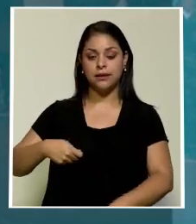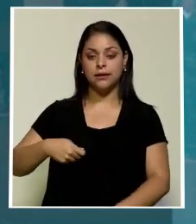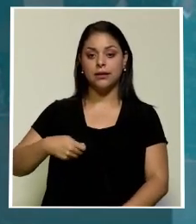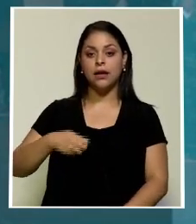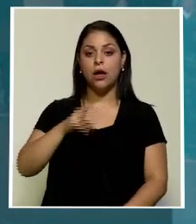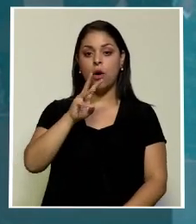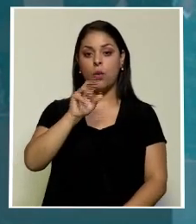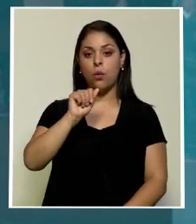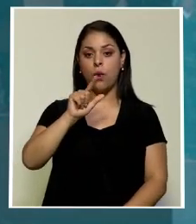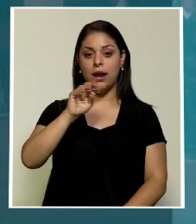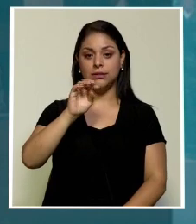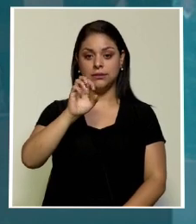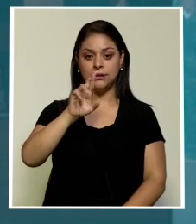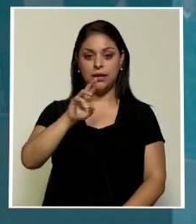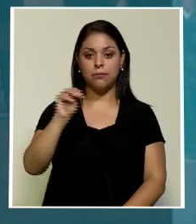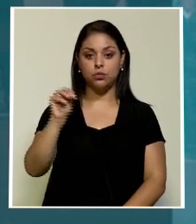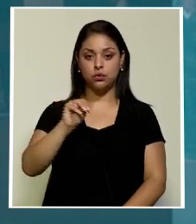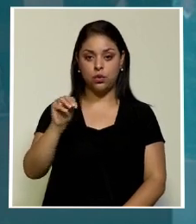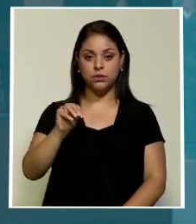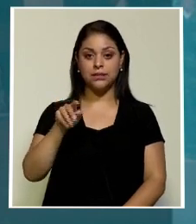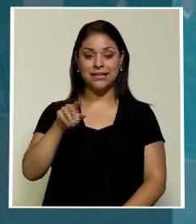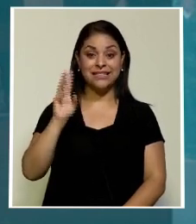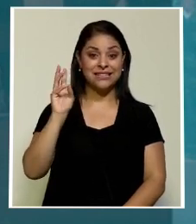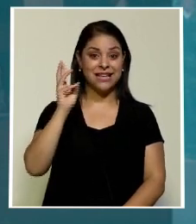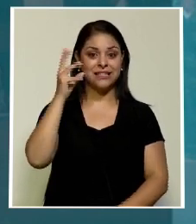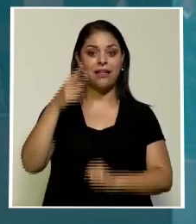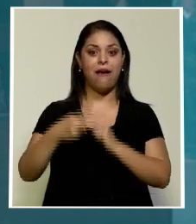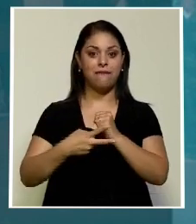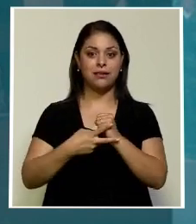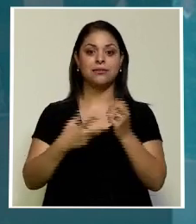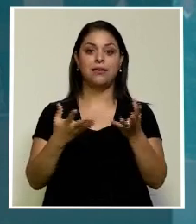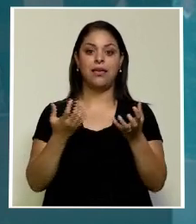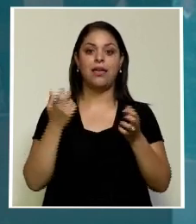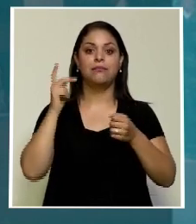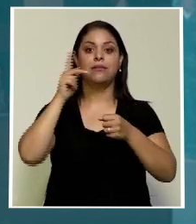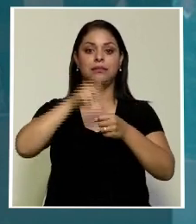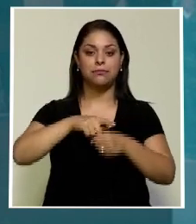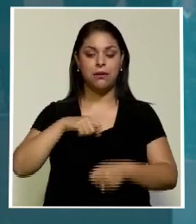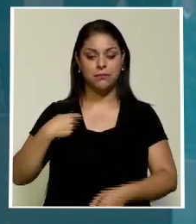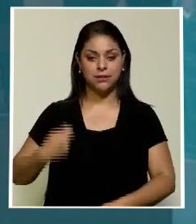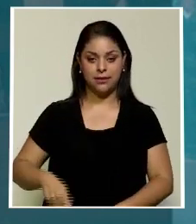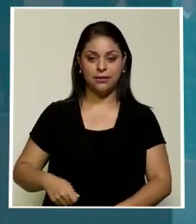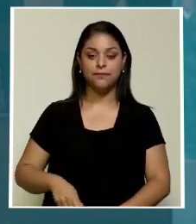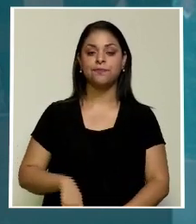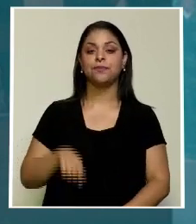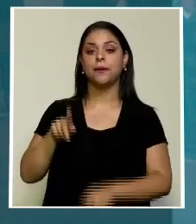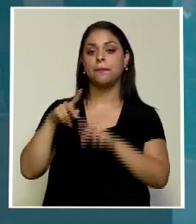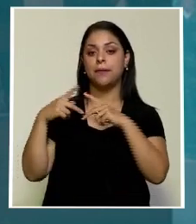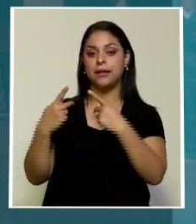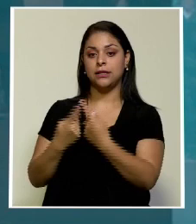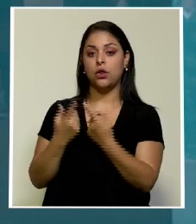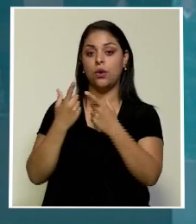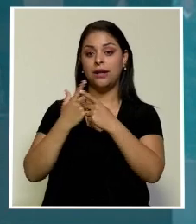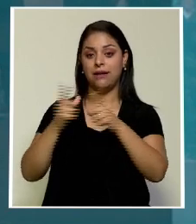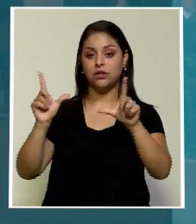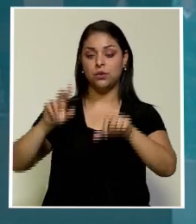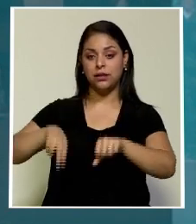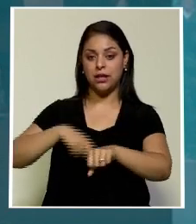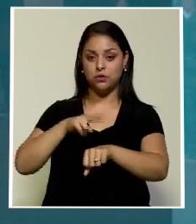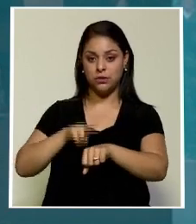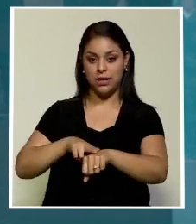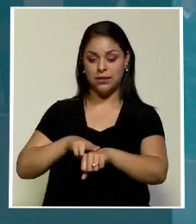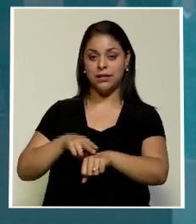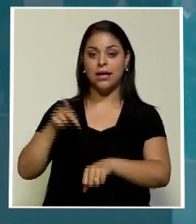por Walter Muñoz, que estará en la 6ª ocasión que busca llegar a la presidencia, el Partido Liberación Nacional,